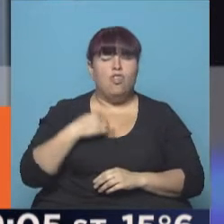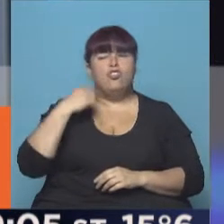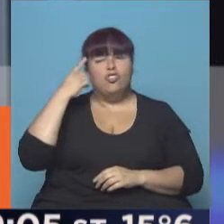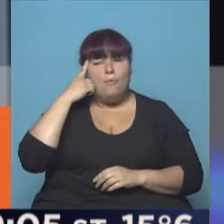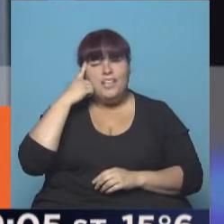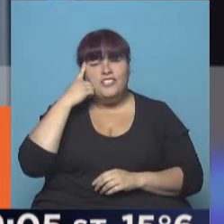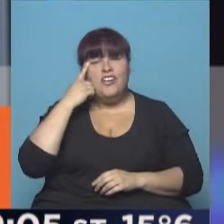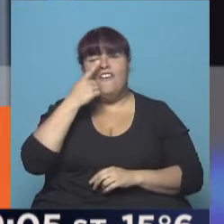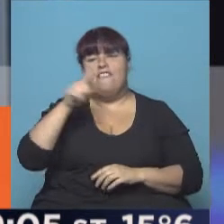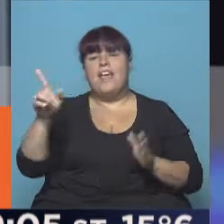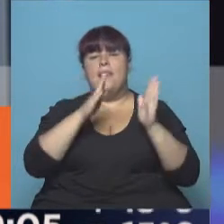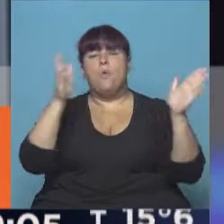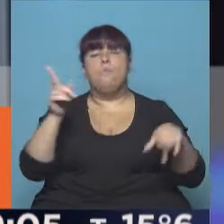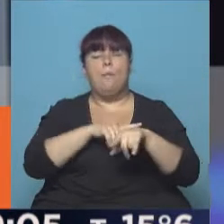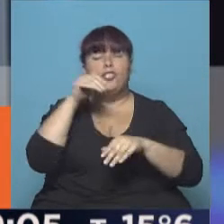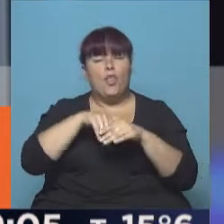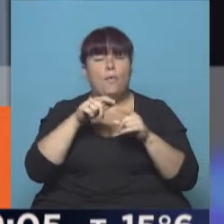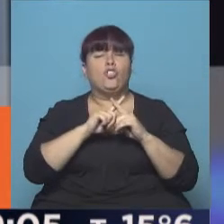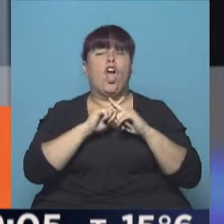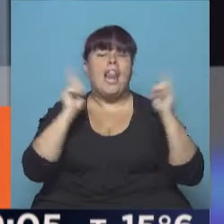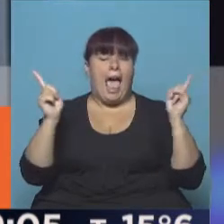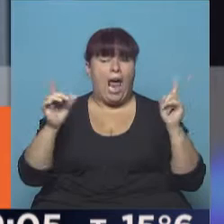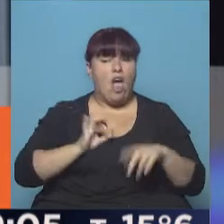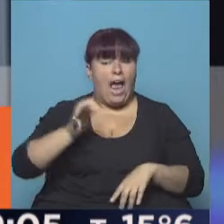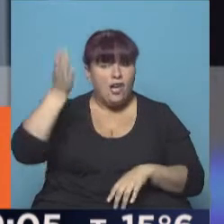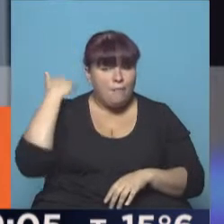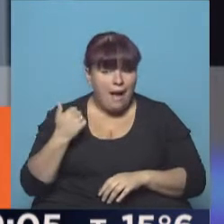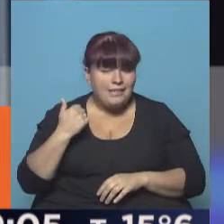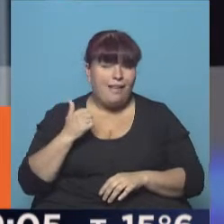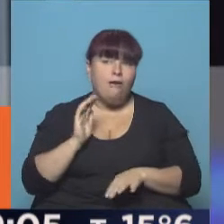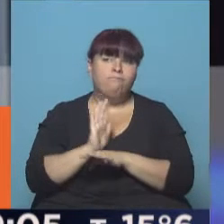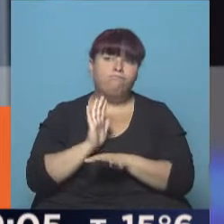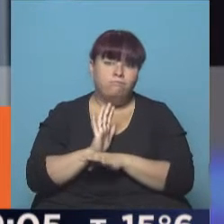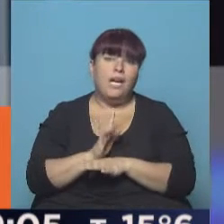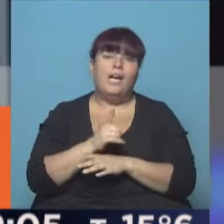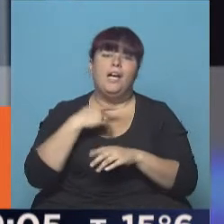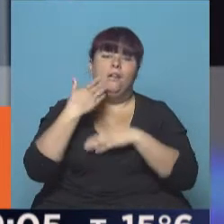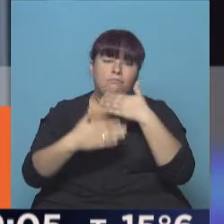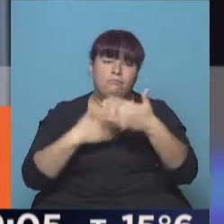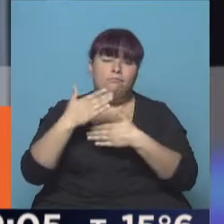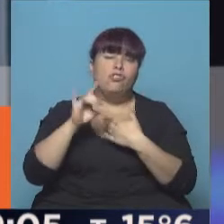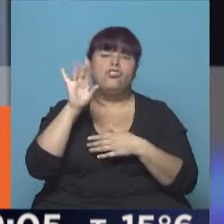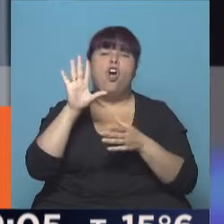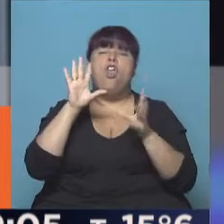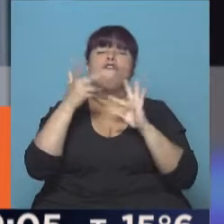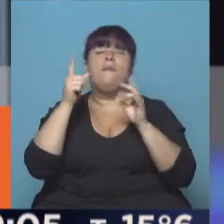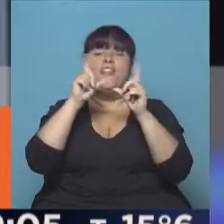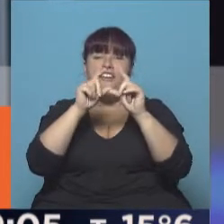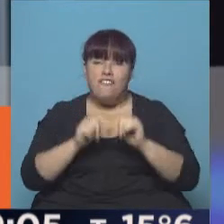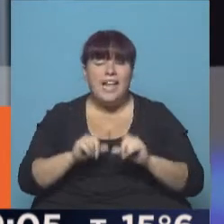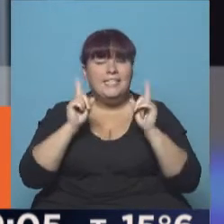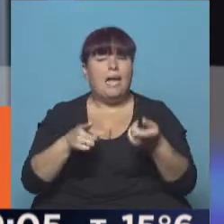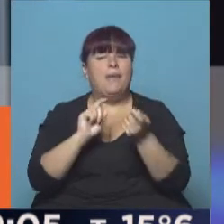fue el final de un proceso electoral largo. El año pasado fue probablemente el proceso, no solo en términos de calendario, sino